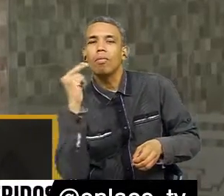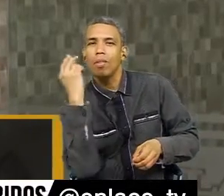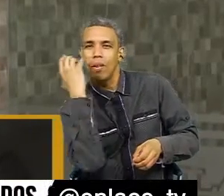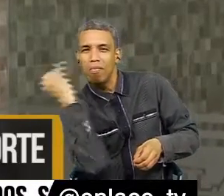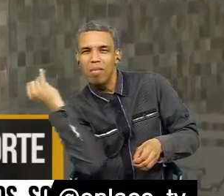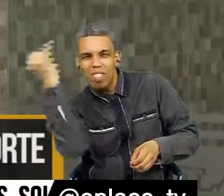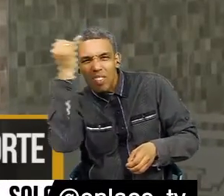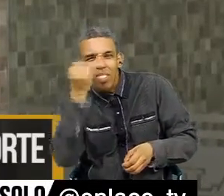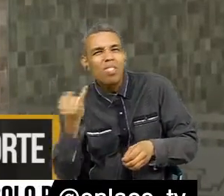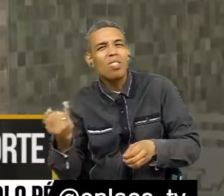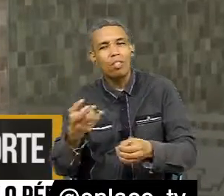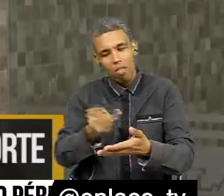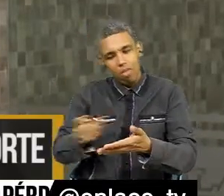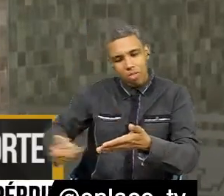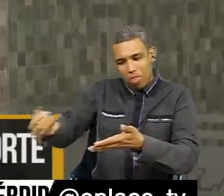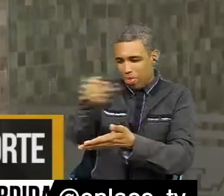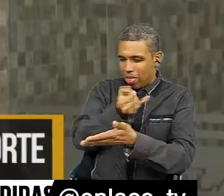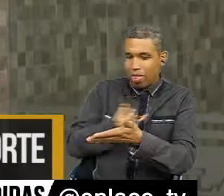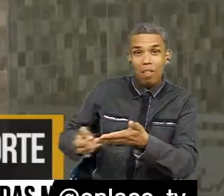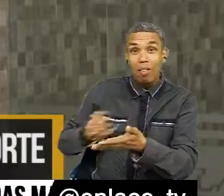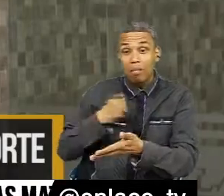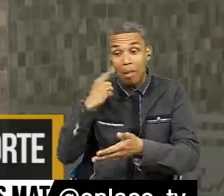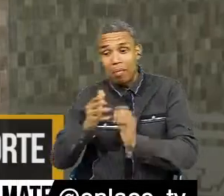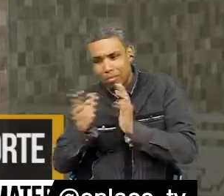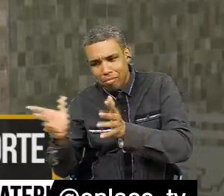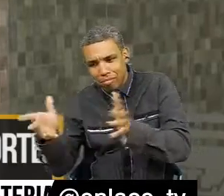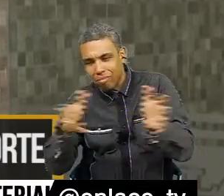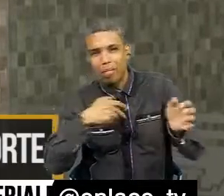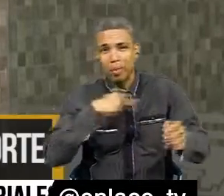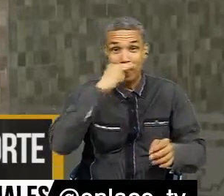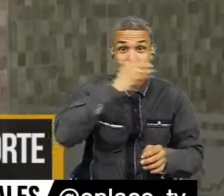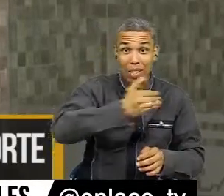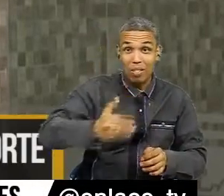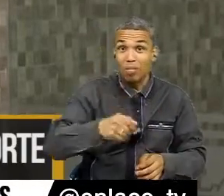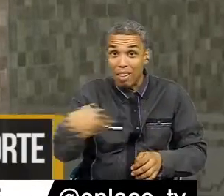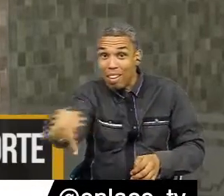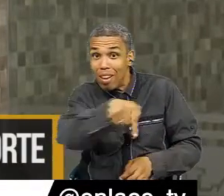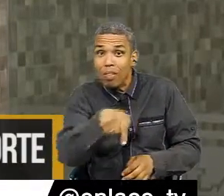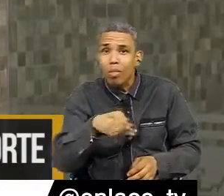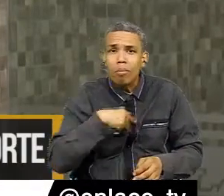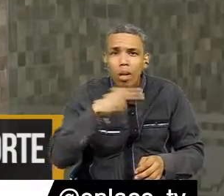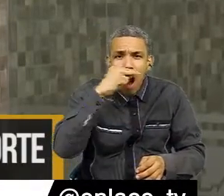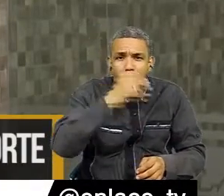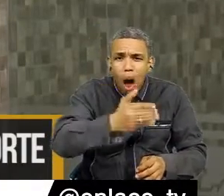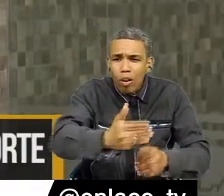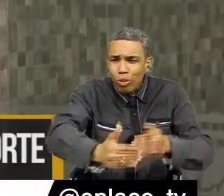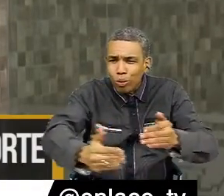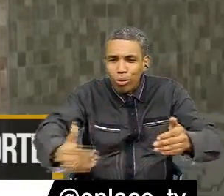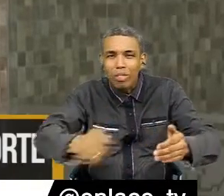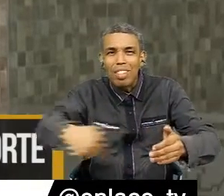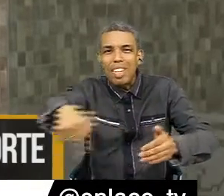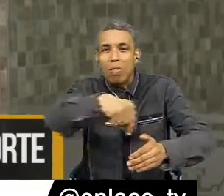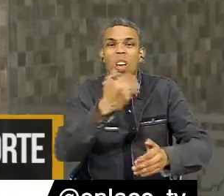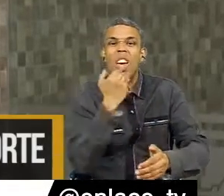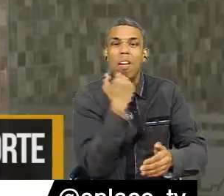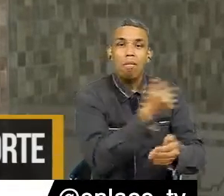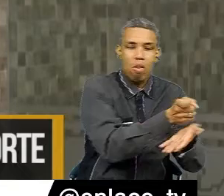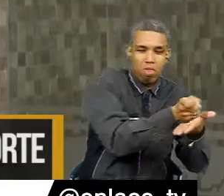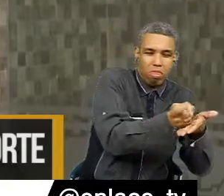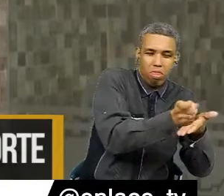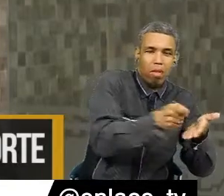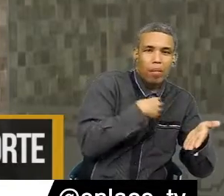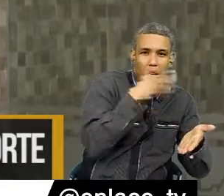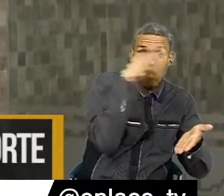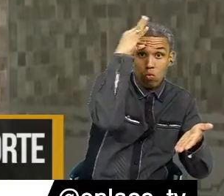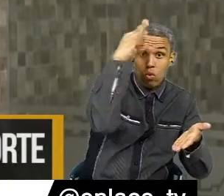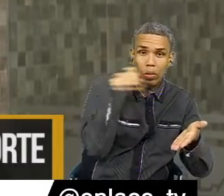caninos y se hacen campañas para evitar a estos niños que apenas están empezando a vivir el consumo de sustancias psicoactivas y se invita